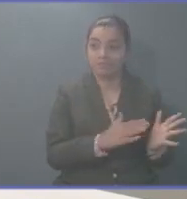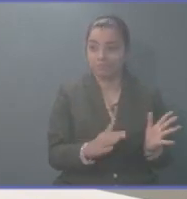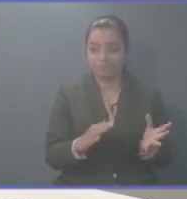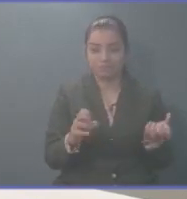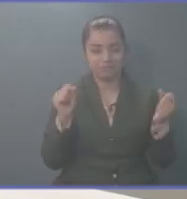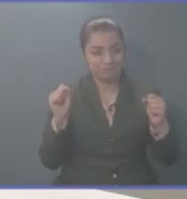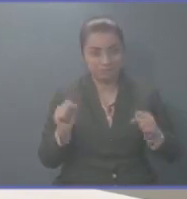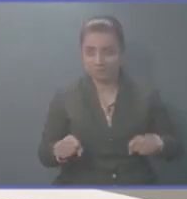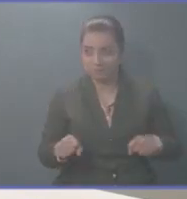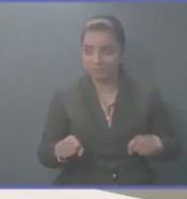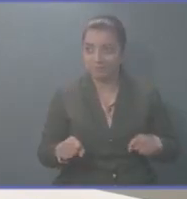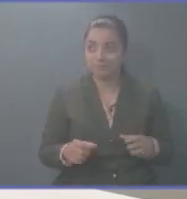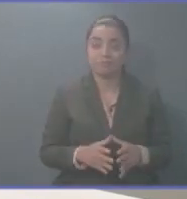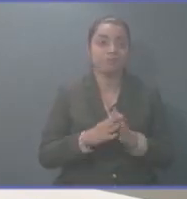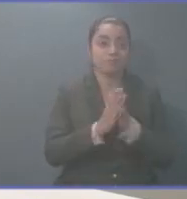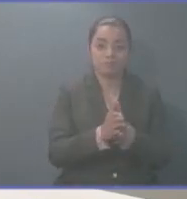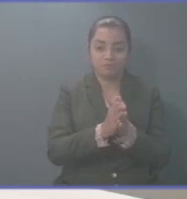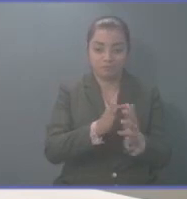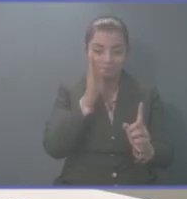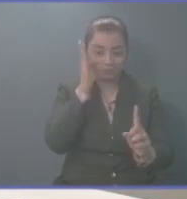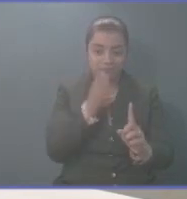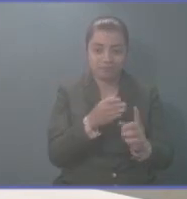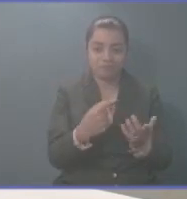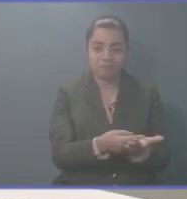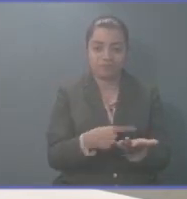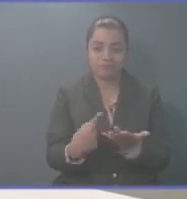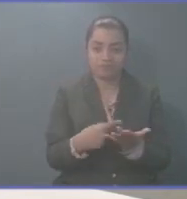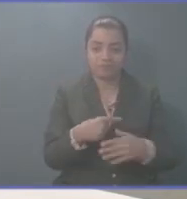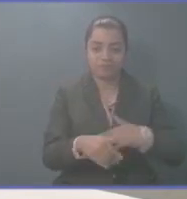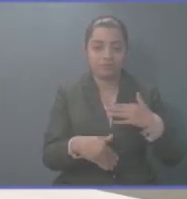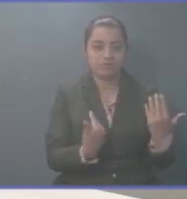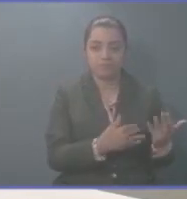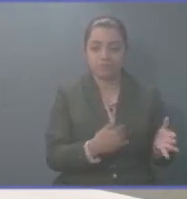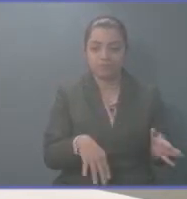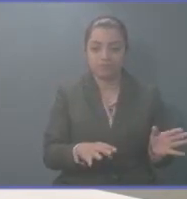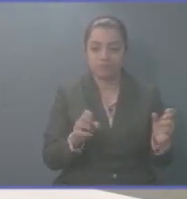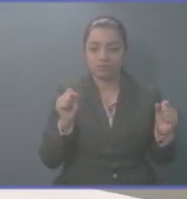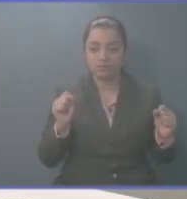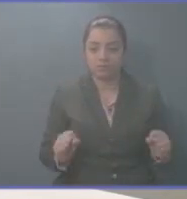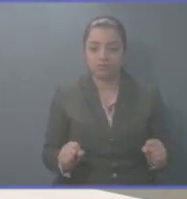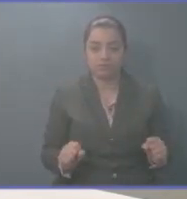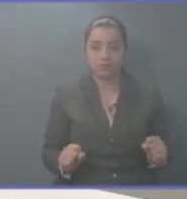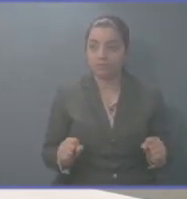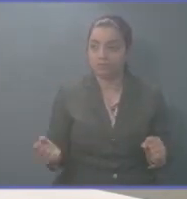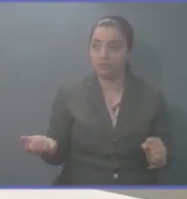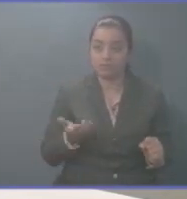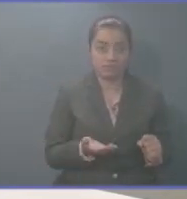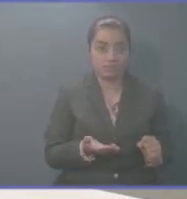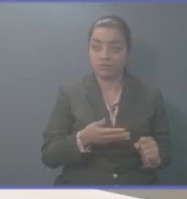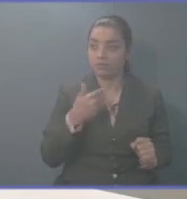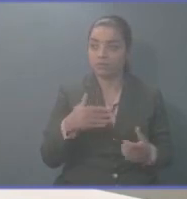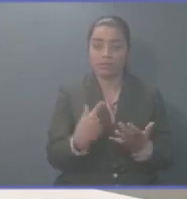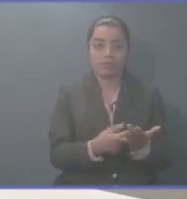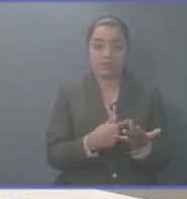estamos terminando el programa, y ser enfático al mencionar que Arena y FMLN no son iguales, no somos lo mismo, somos